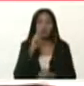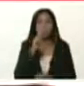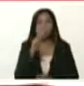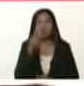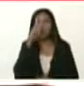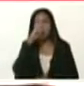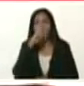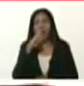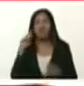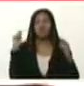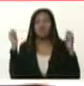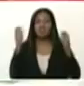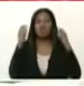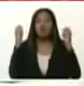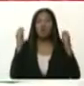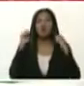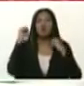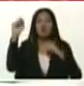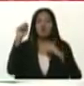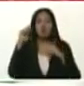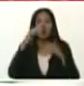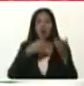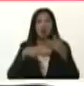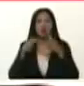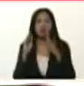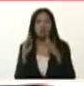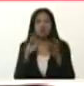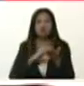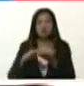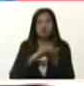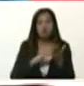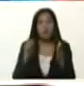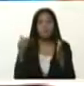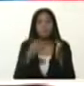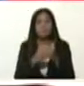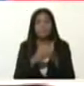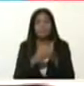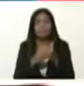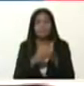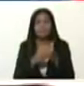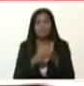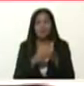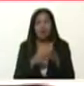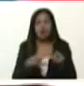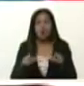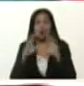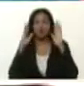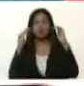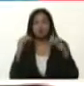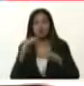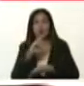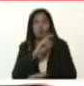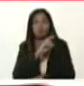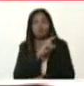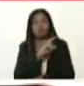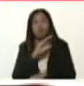del triunfo, la construcción y rehabilitación de 1000 consultorios populares. Se fueron por arriba